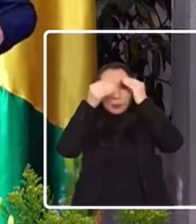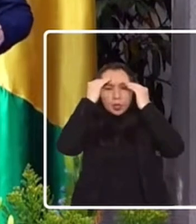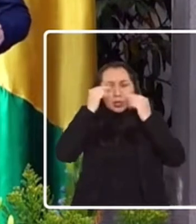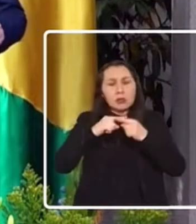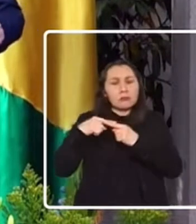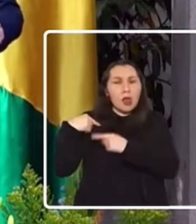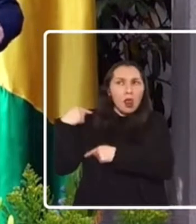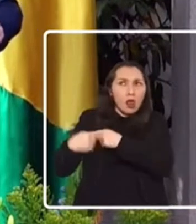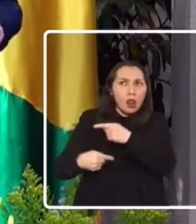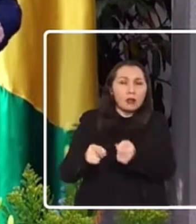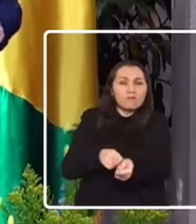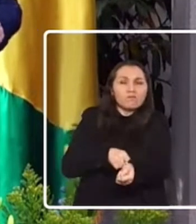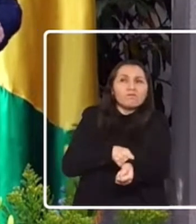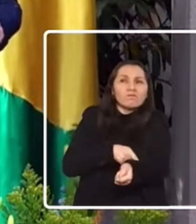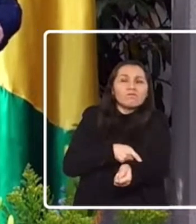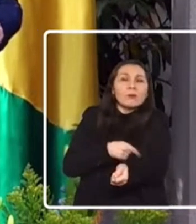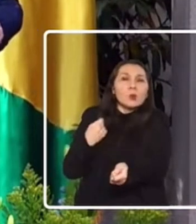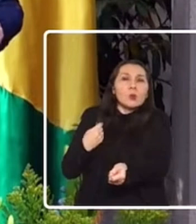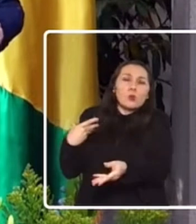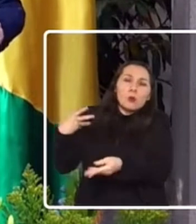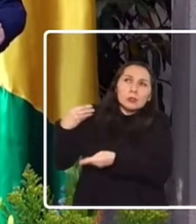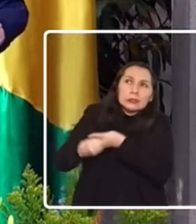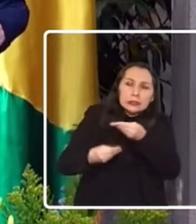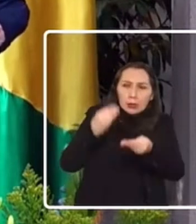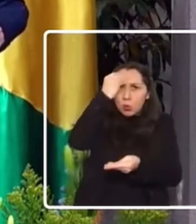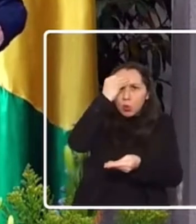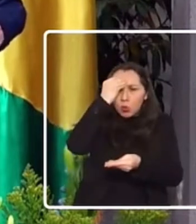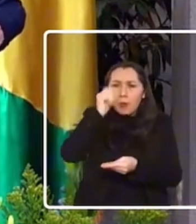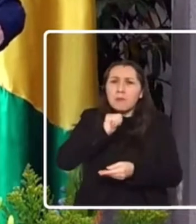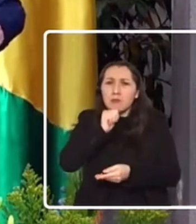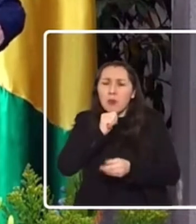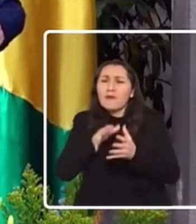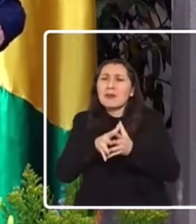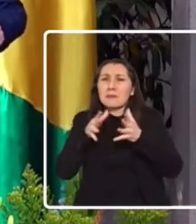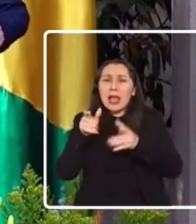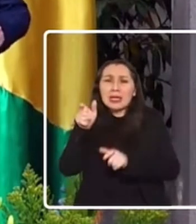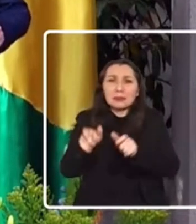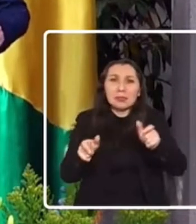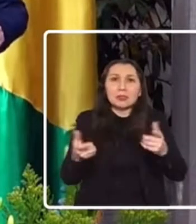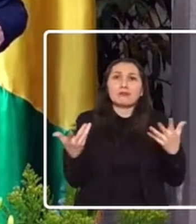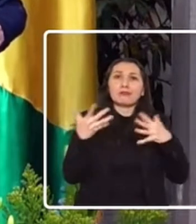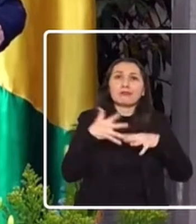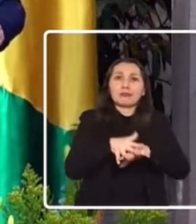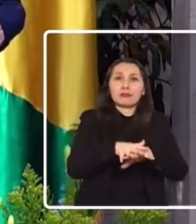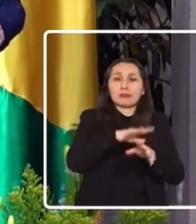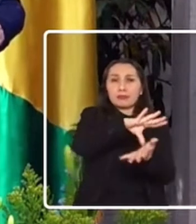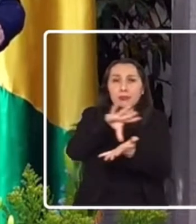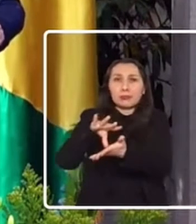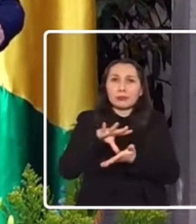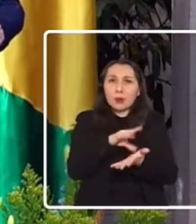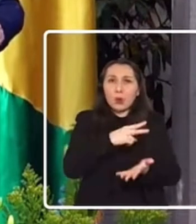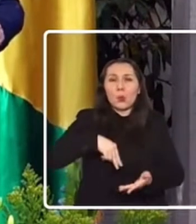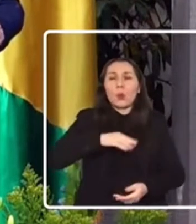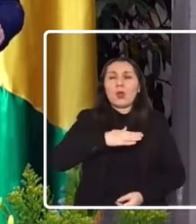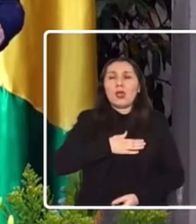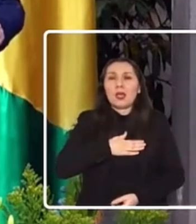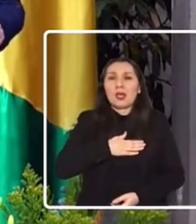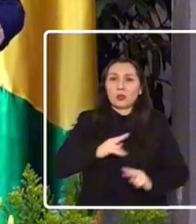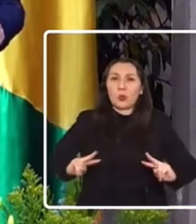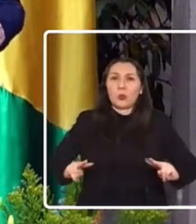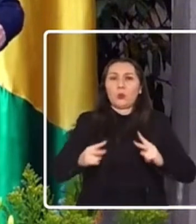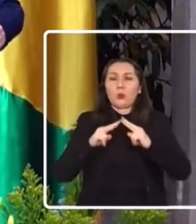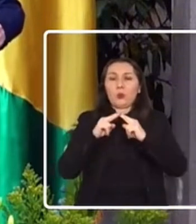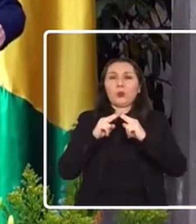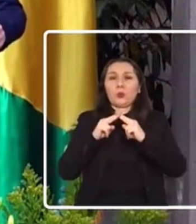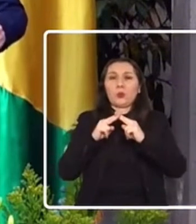posta larga respecto a la preocupación por los más desposeídos, por la integración de nuestros pueblos y por